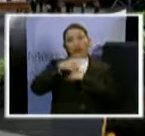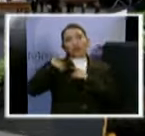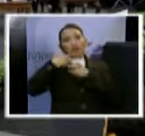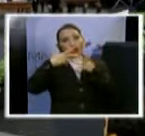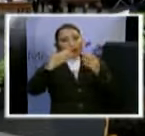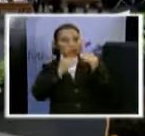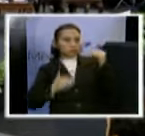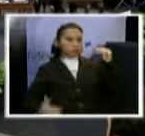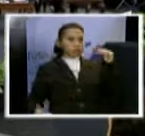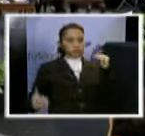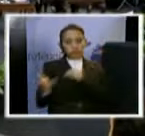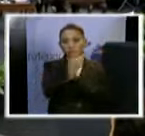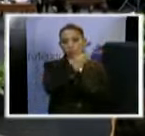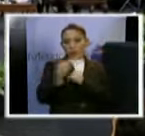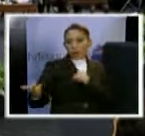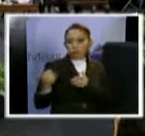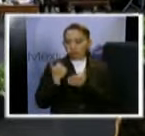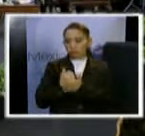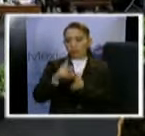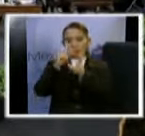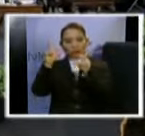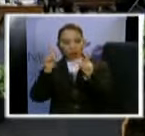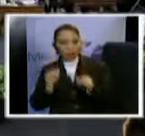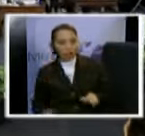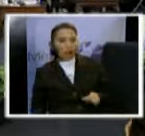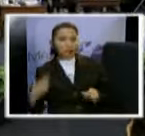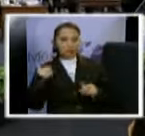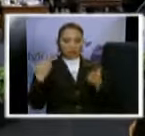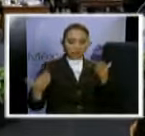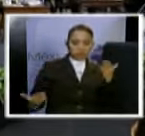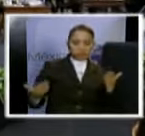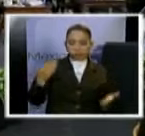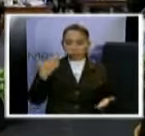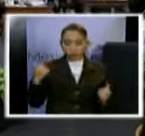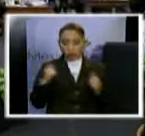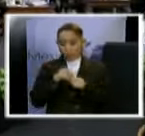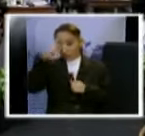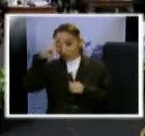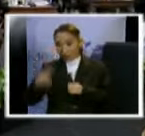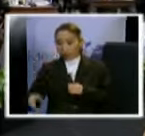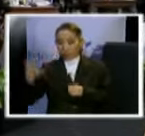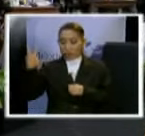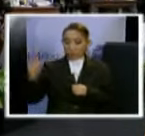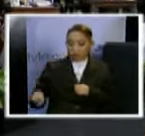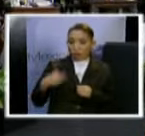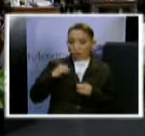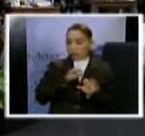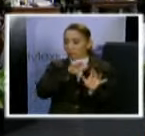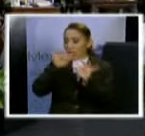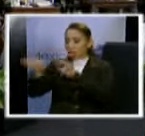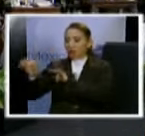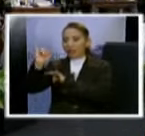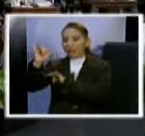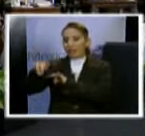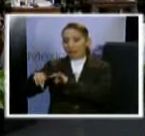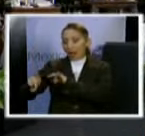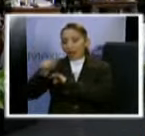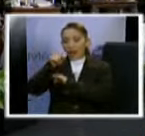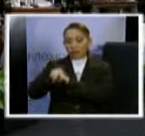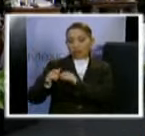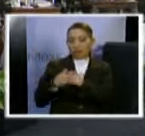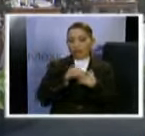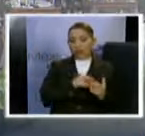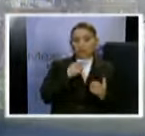gran altura, multilateralista, pacifista y de equilibrios. Junto con México se opuso a la invasión de Irak. Se volvió una